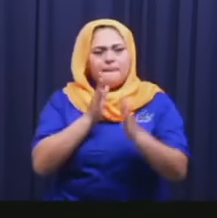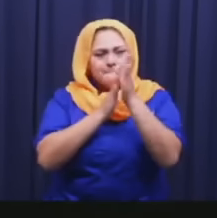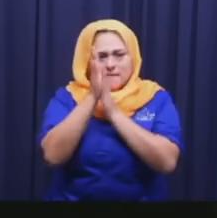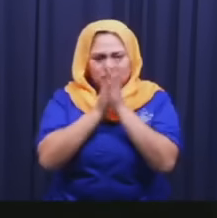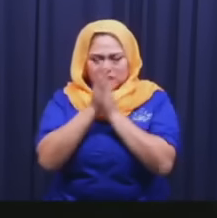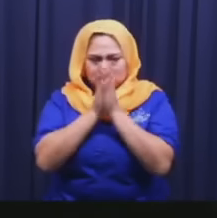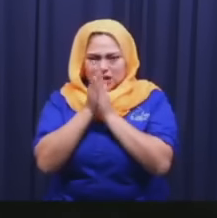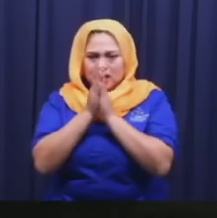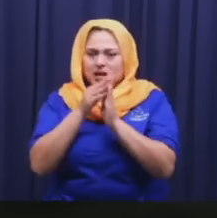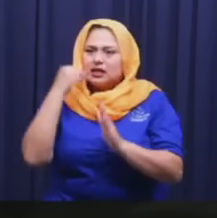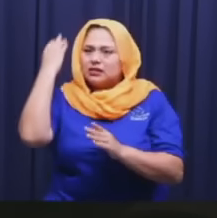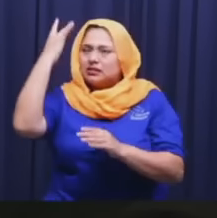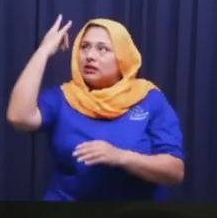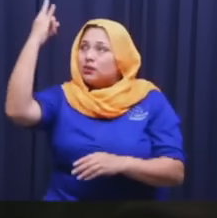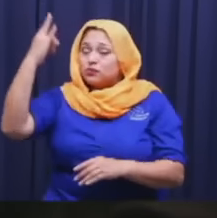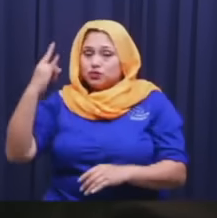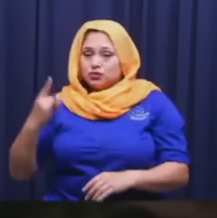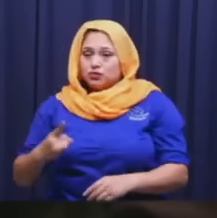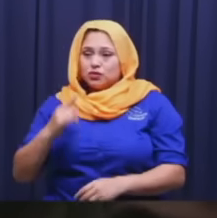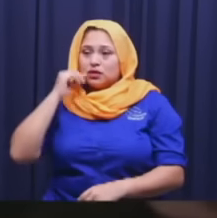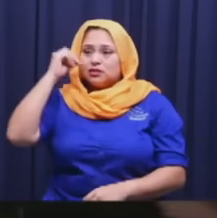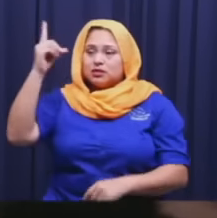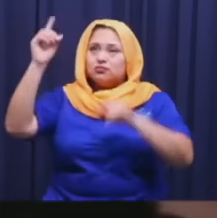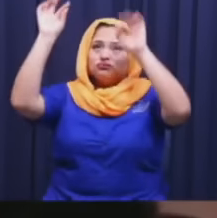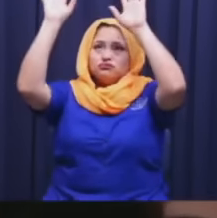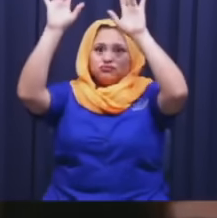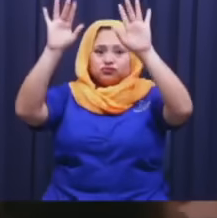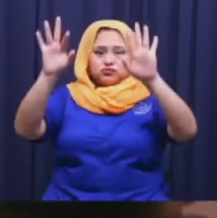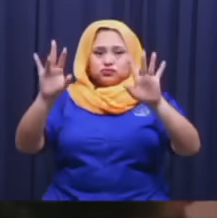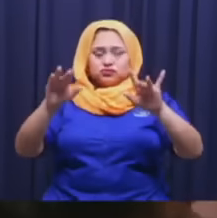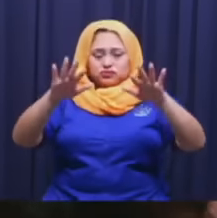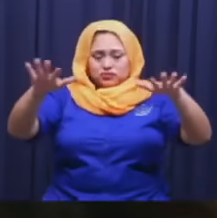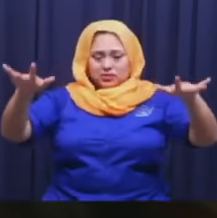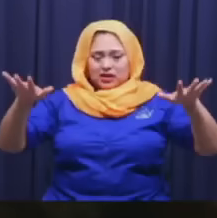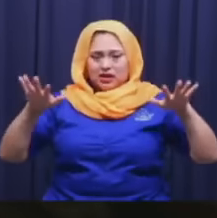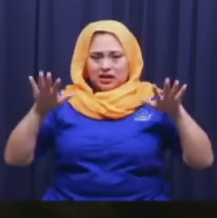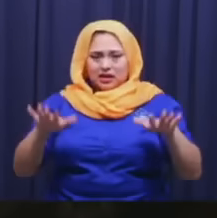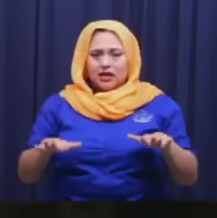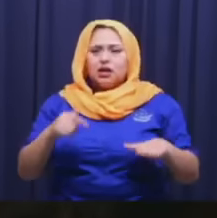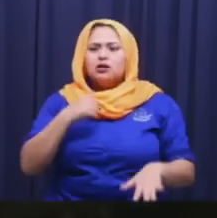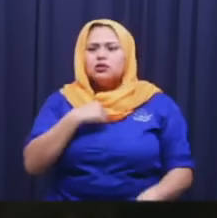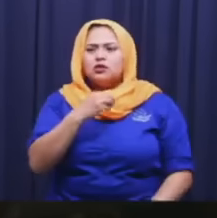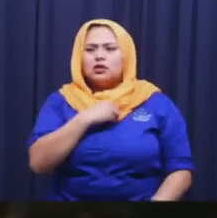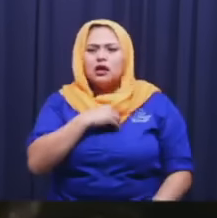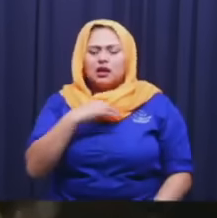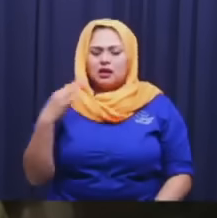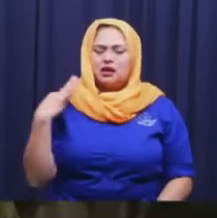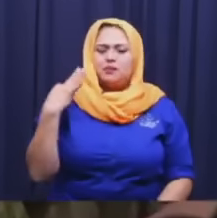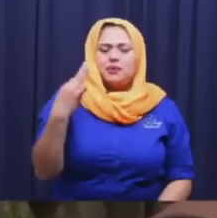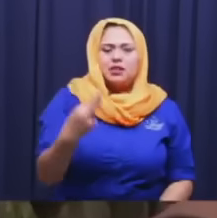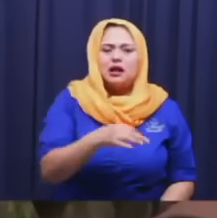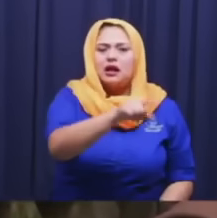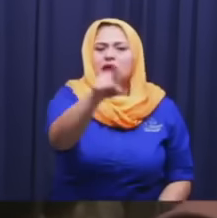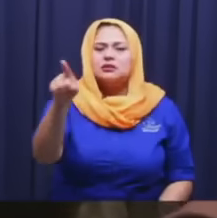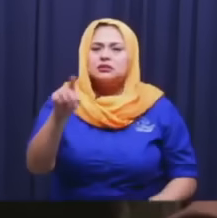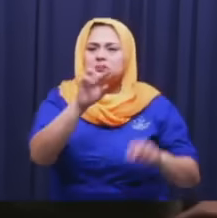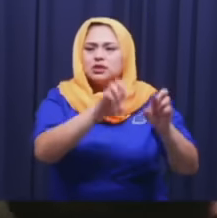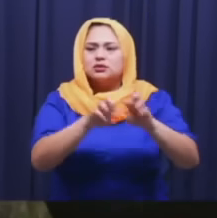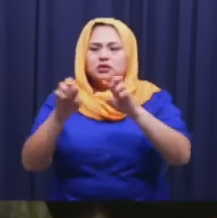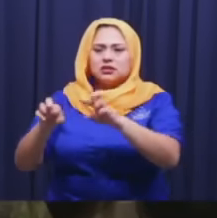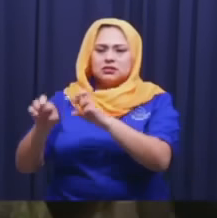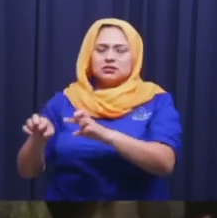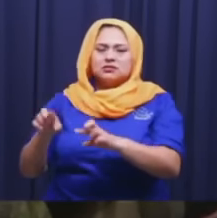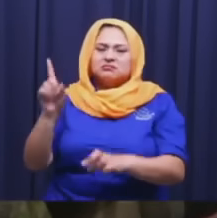aprovechar la unción que el Señor ha derramado en medio de nosotros, y quisiera invitar a aquellas personas que han